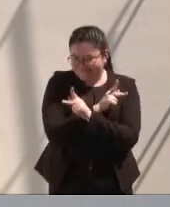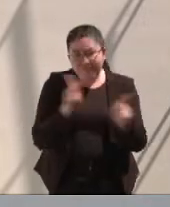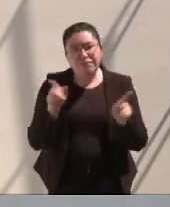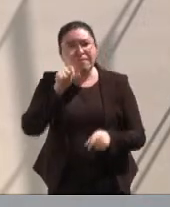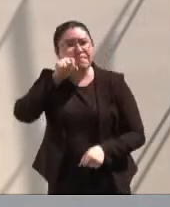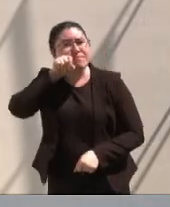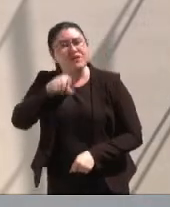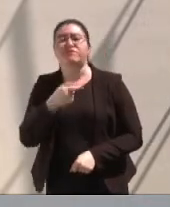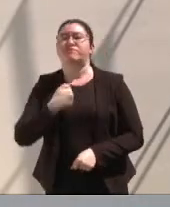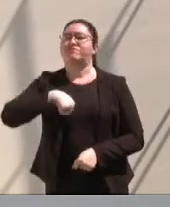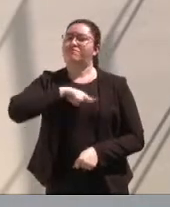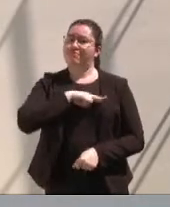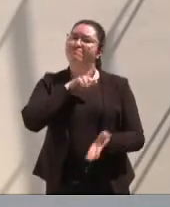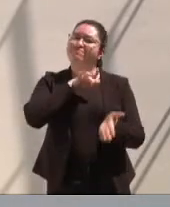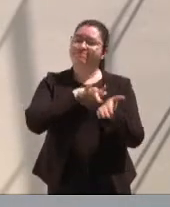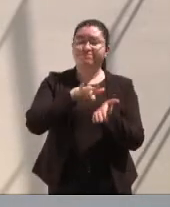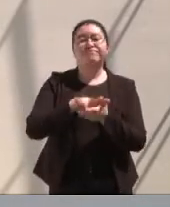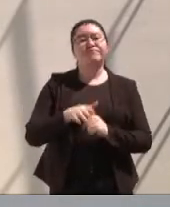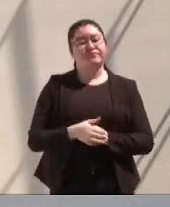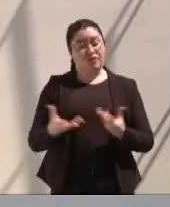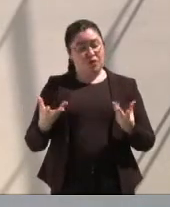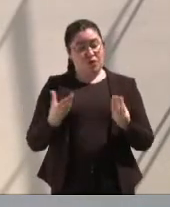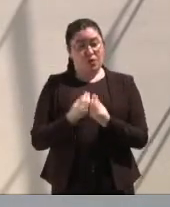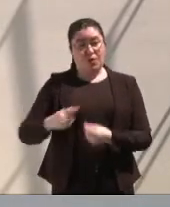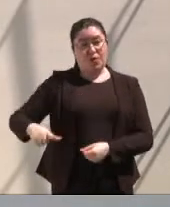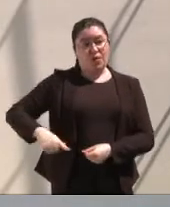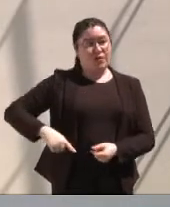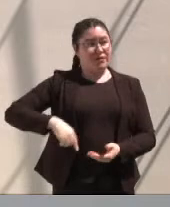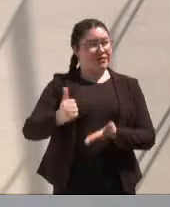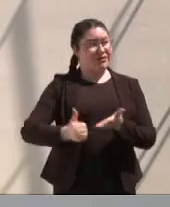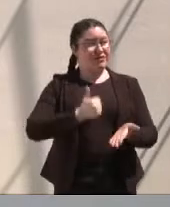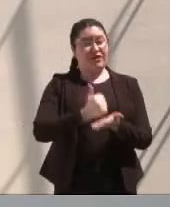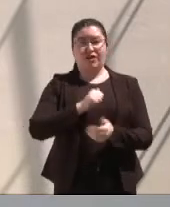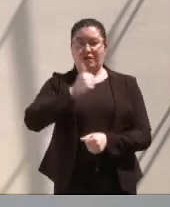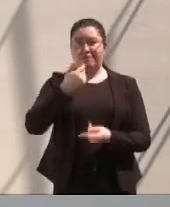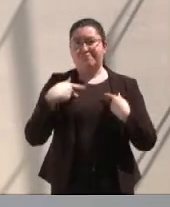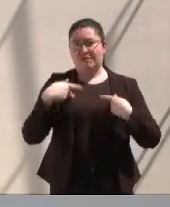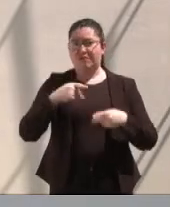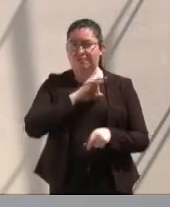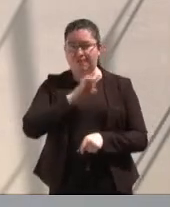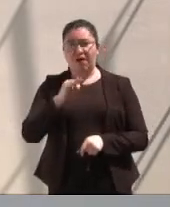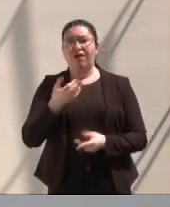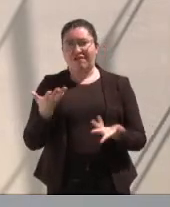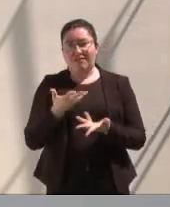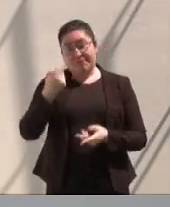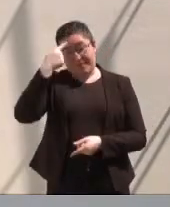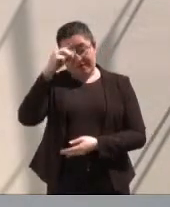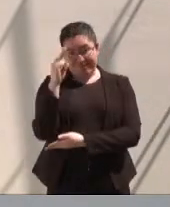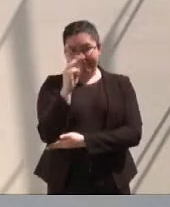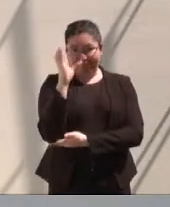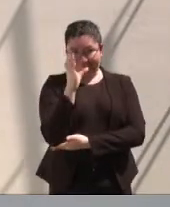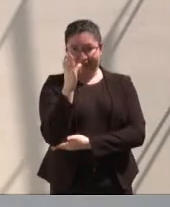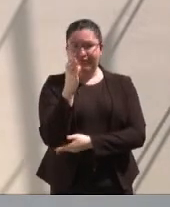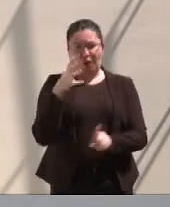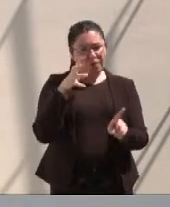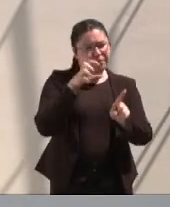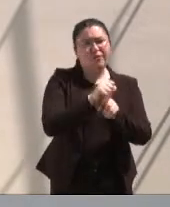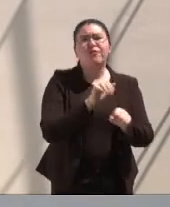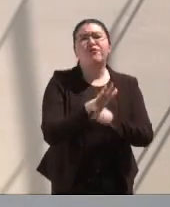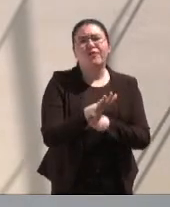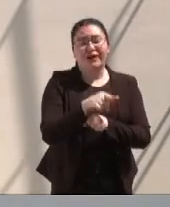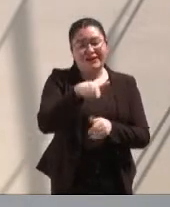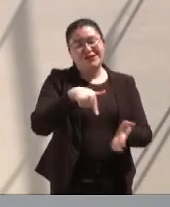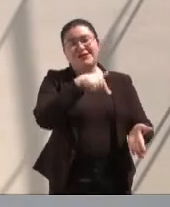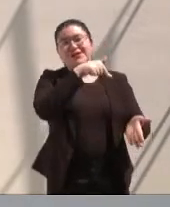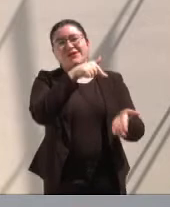equipo con el gobierno de nuestra ciudad y con las instancias que sean necesarias para lograr que la Magdalena Contreras sea un lugar